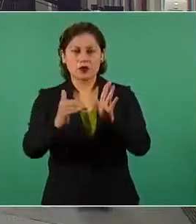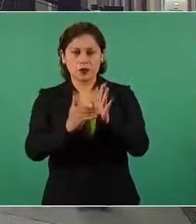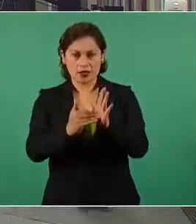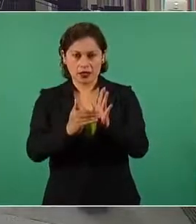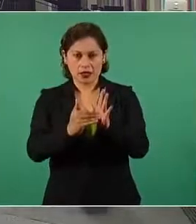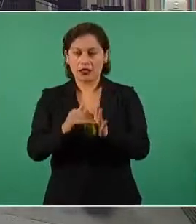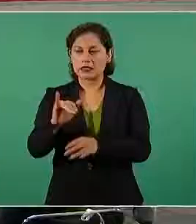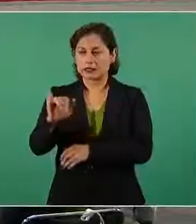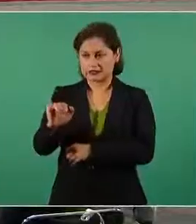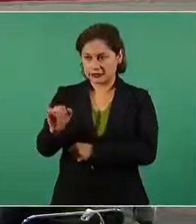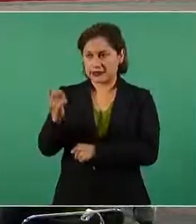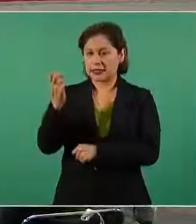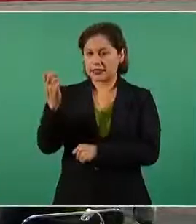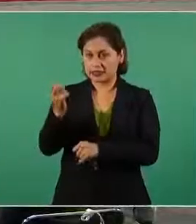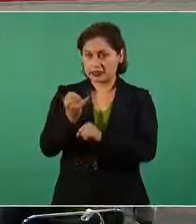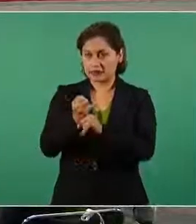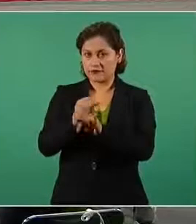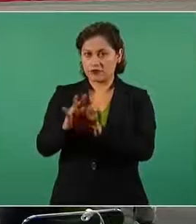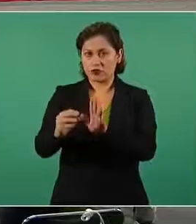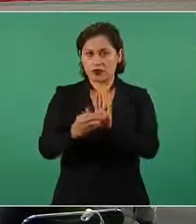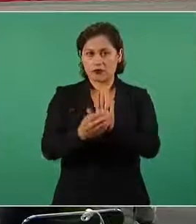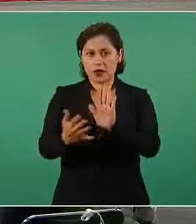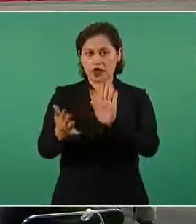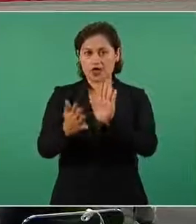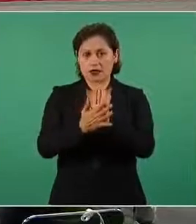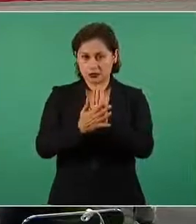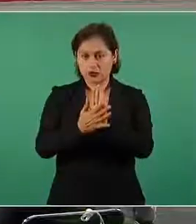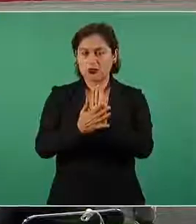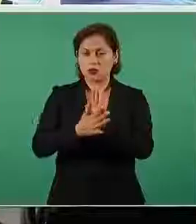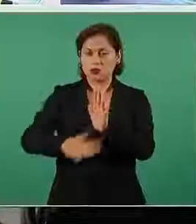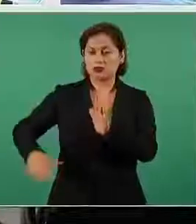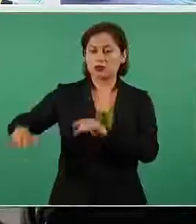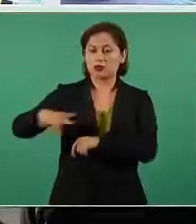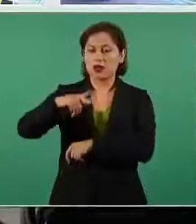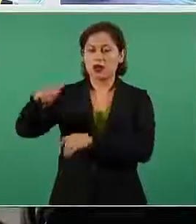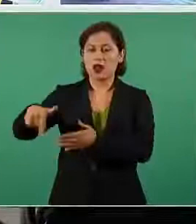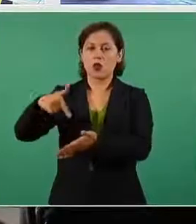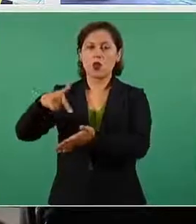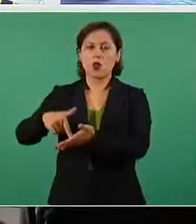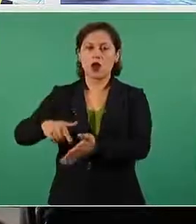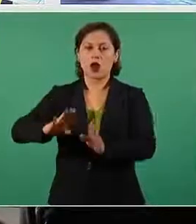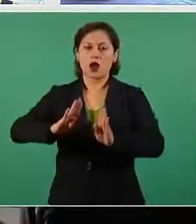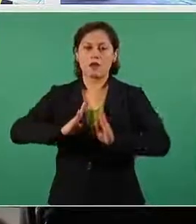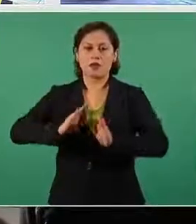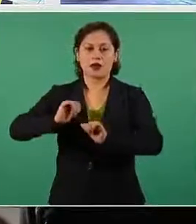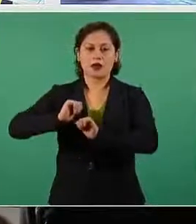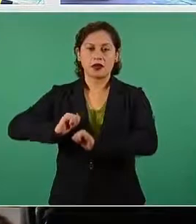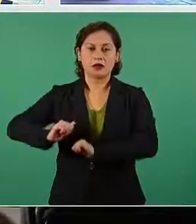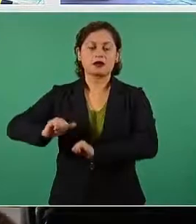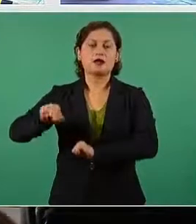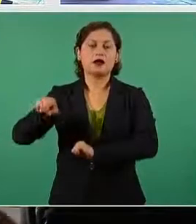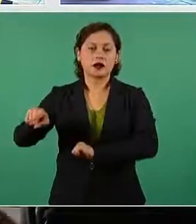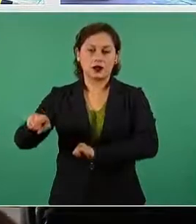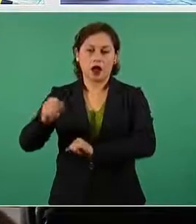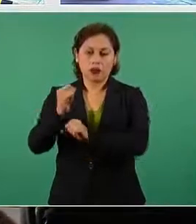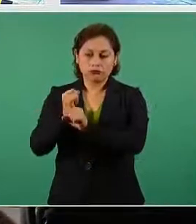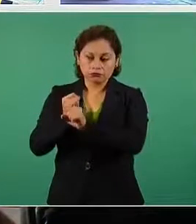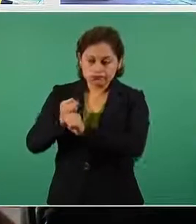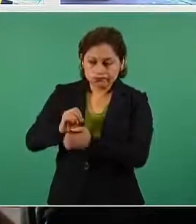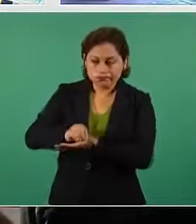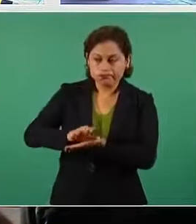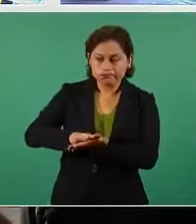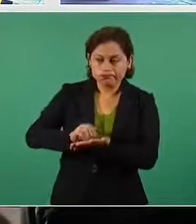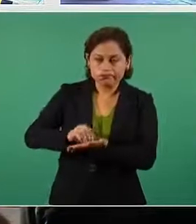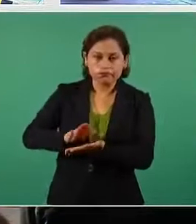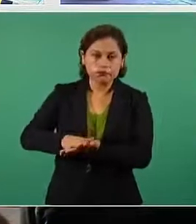35 mil. Sí, son los datos que la zona militar obtuvo y tratando de hacer un